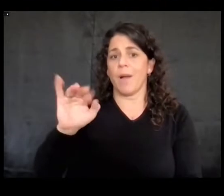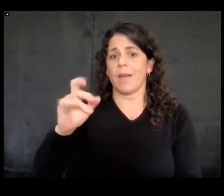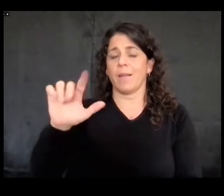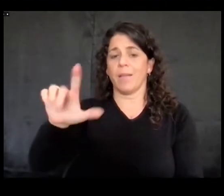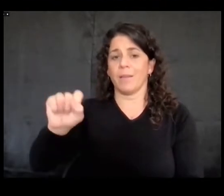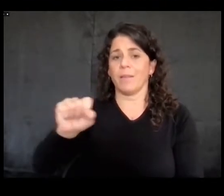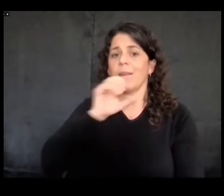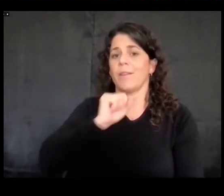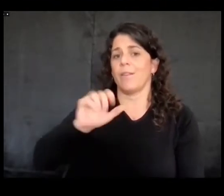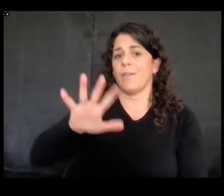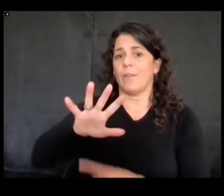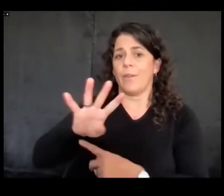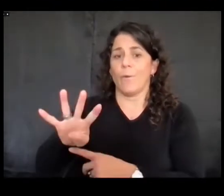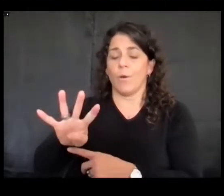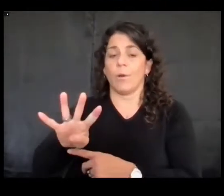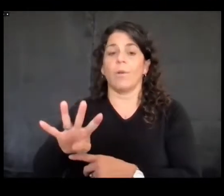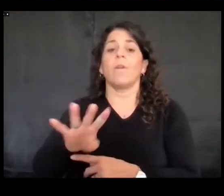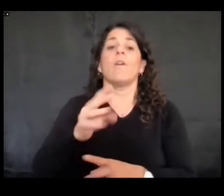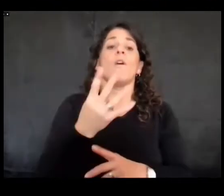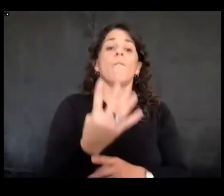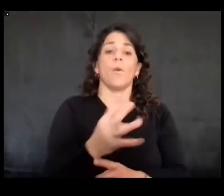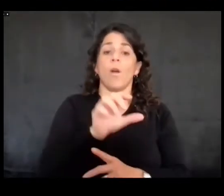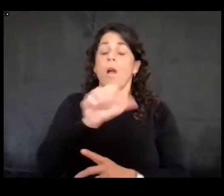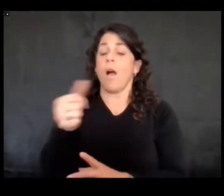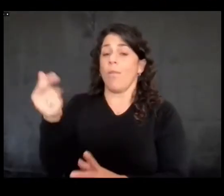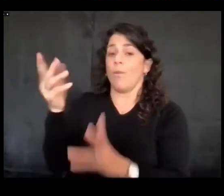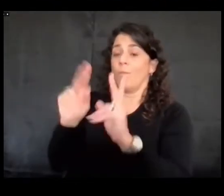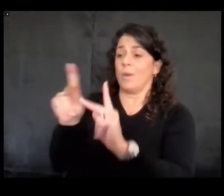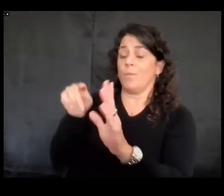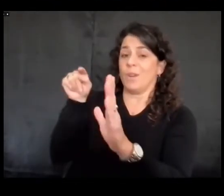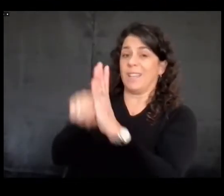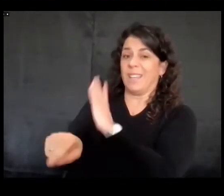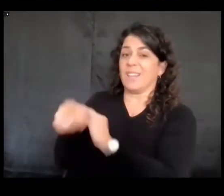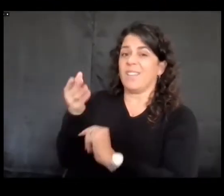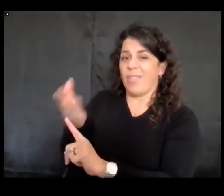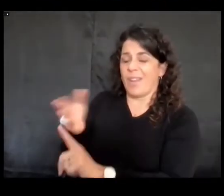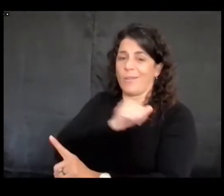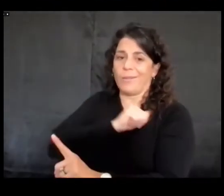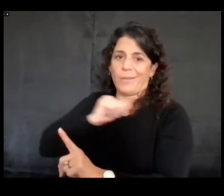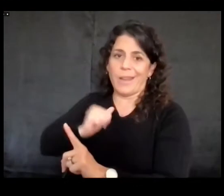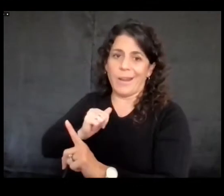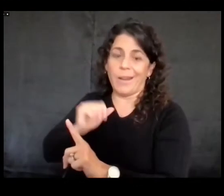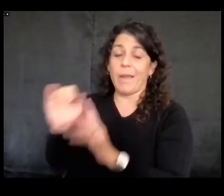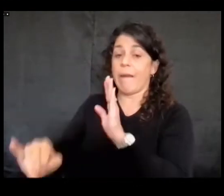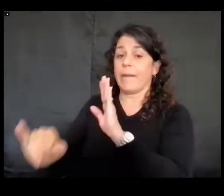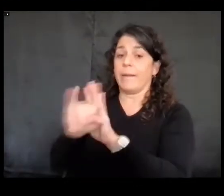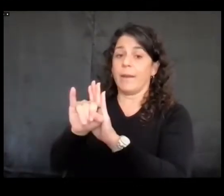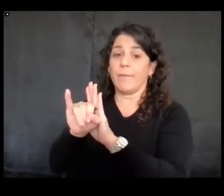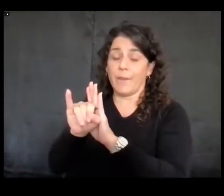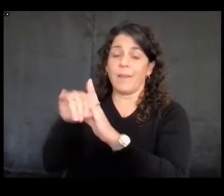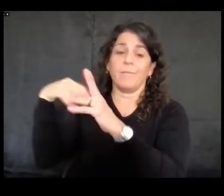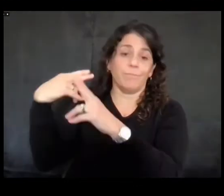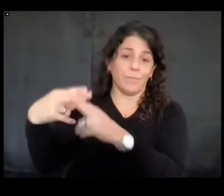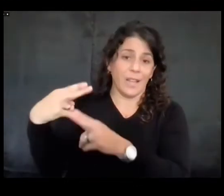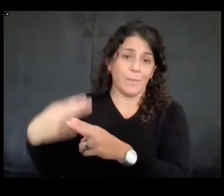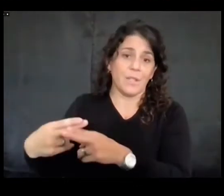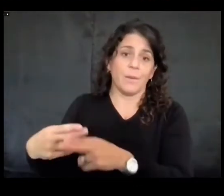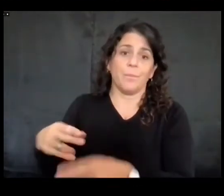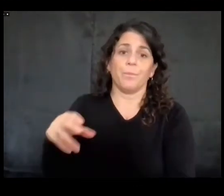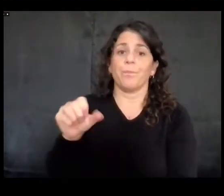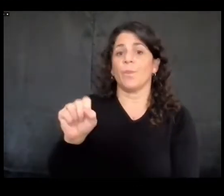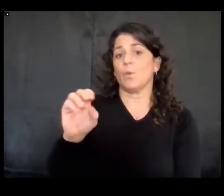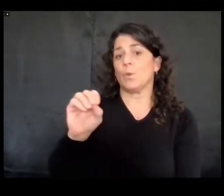cuatro personas fueron también matados en un espacio en atlanta fueron identificados hoy como son